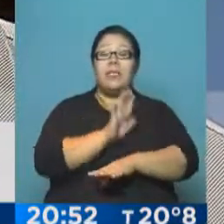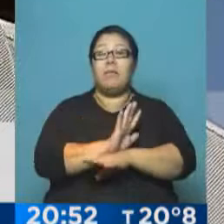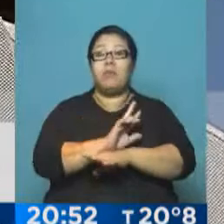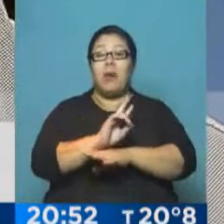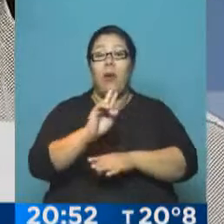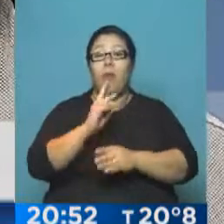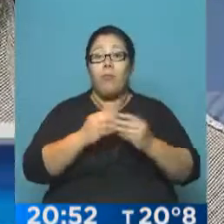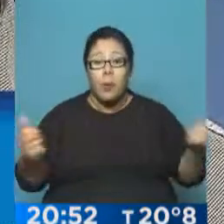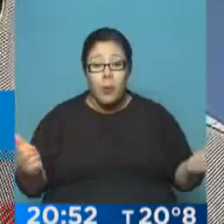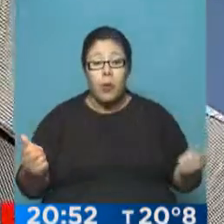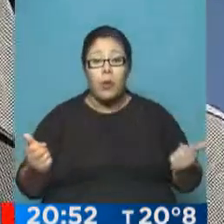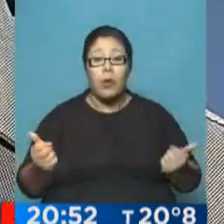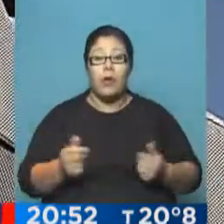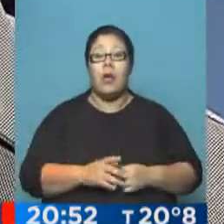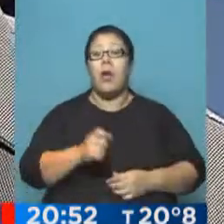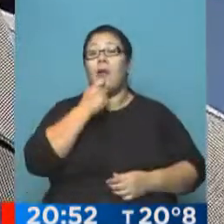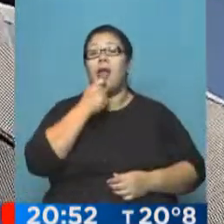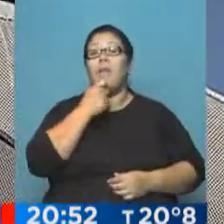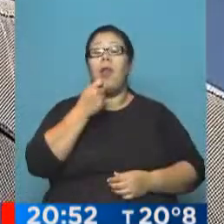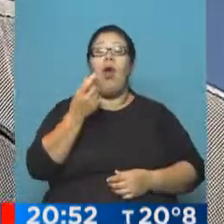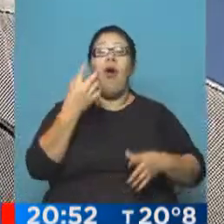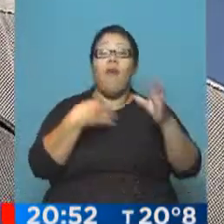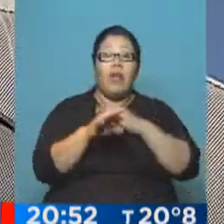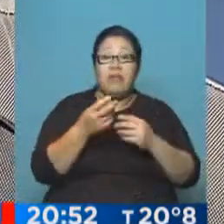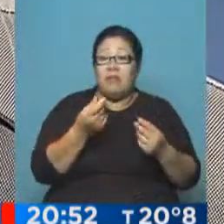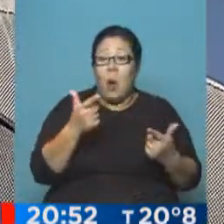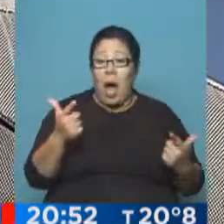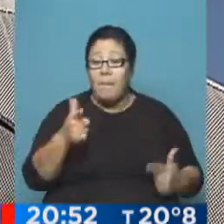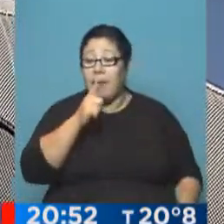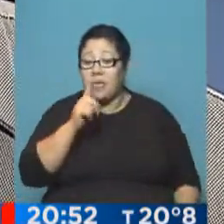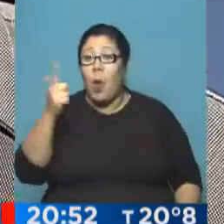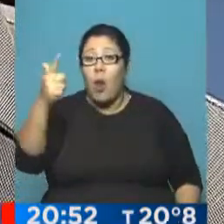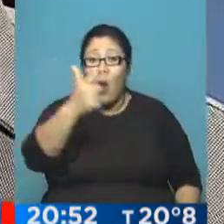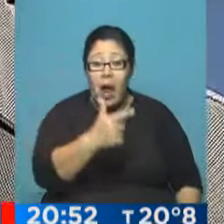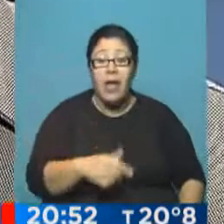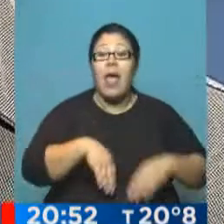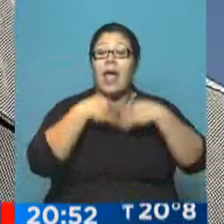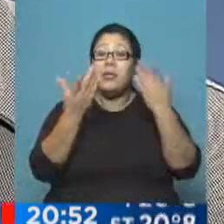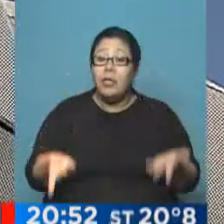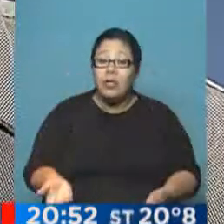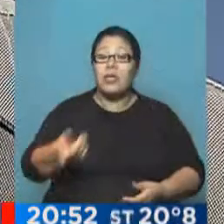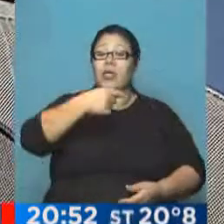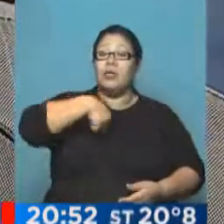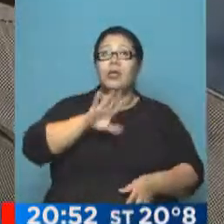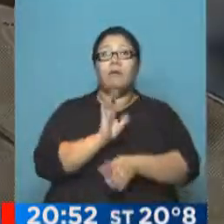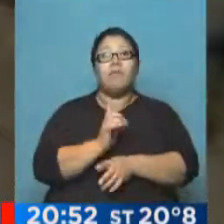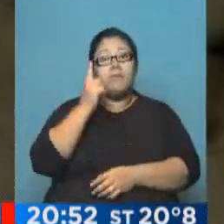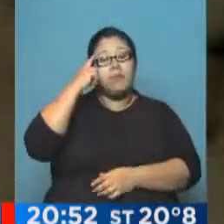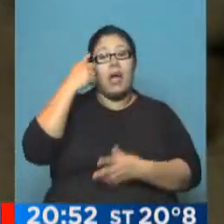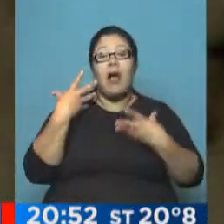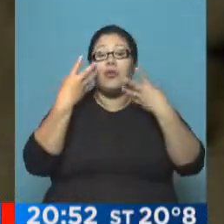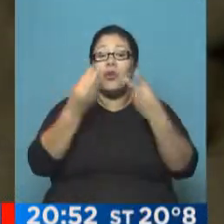en las mantas de lo que es piratería que nosotros justamente venimos incluso a ayudar a qué a